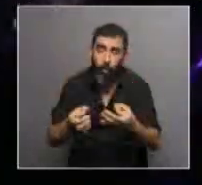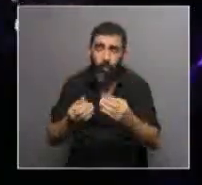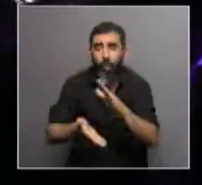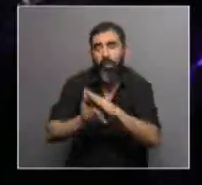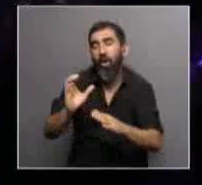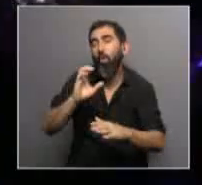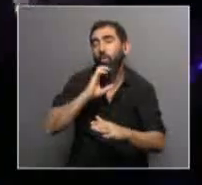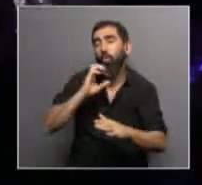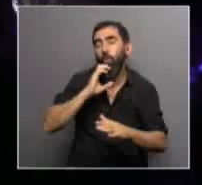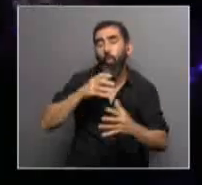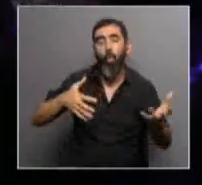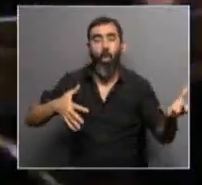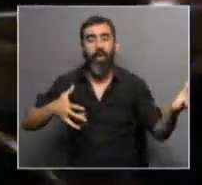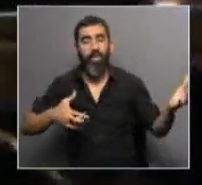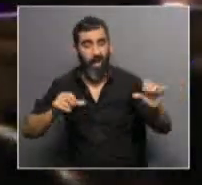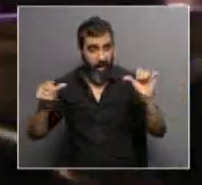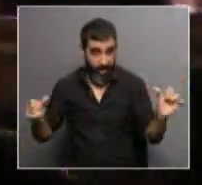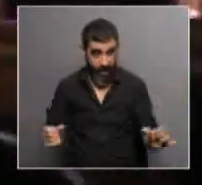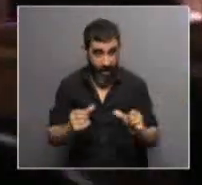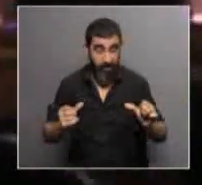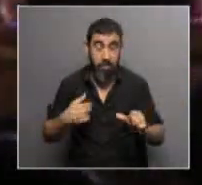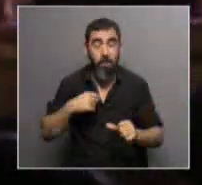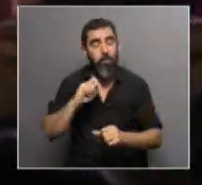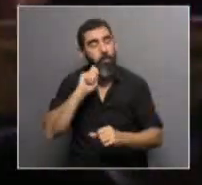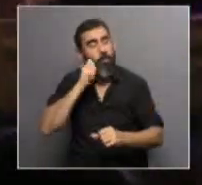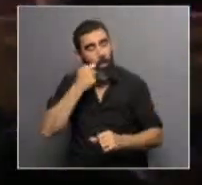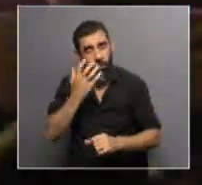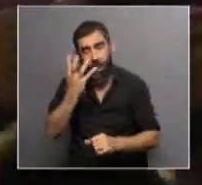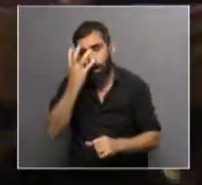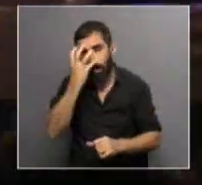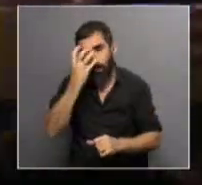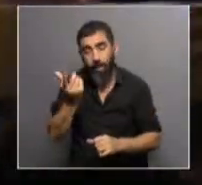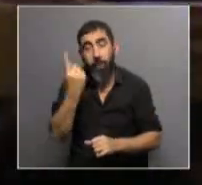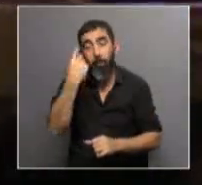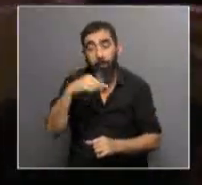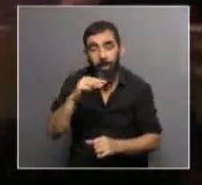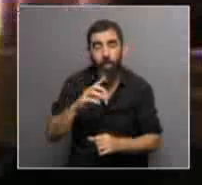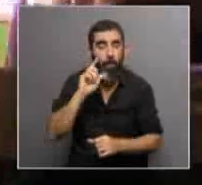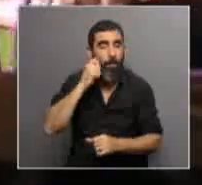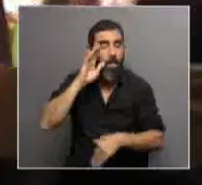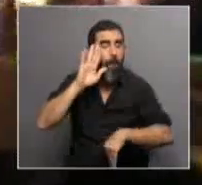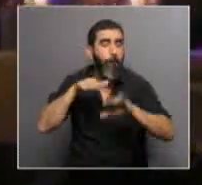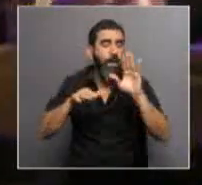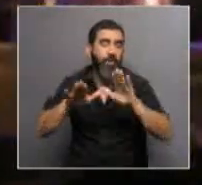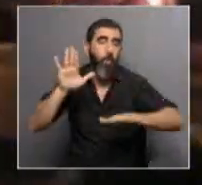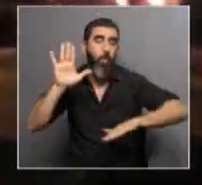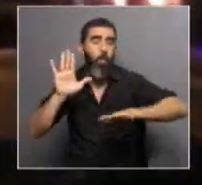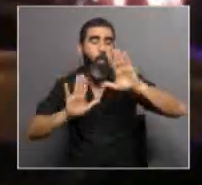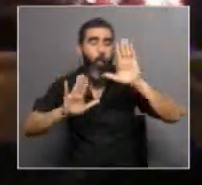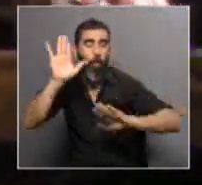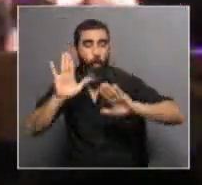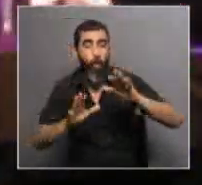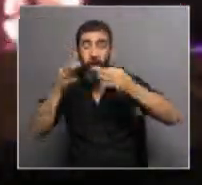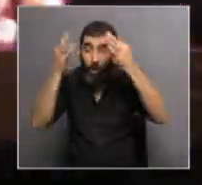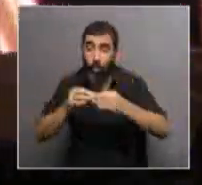tocando el guitarra y bajo y me gustó mucho el carnaval pero el carnaval lo que me gusta del hamburgo y también un poco de casualidad me